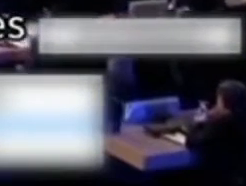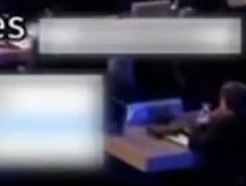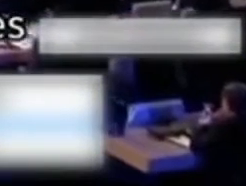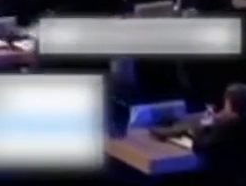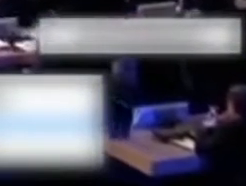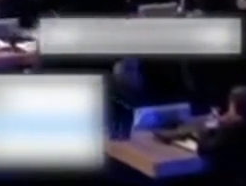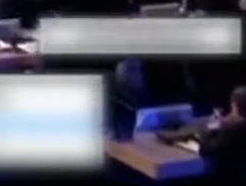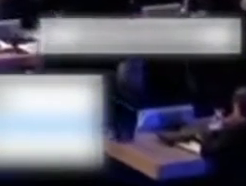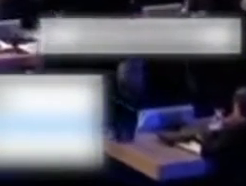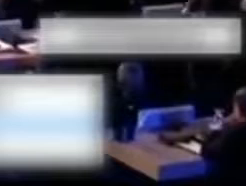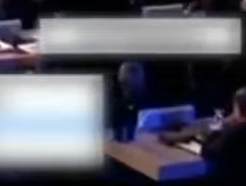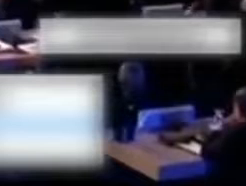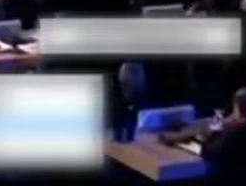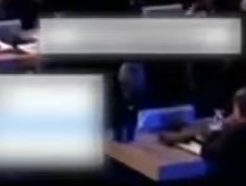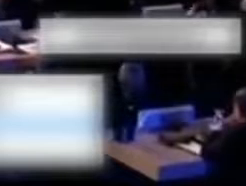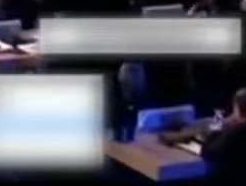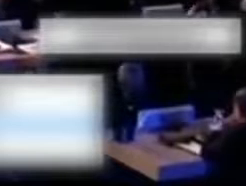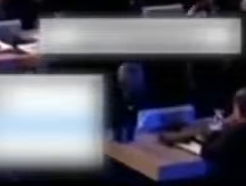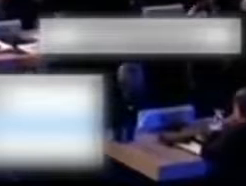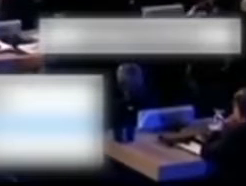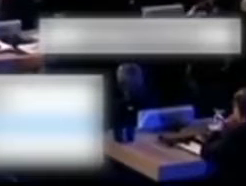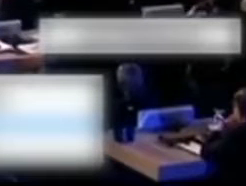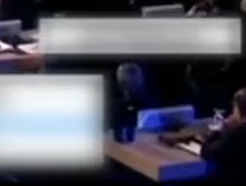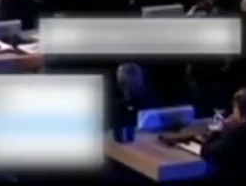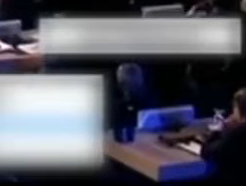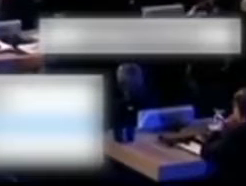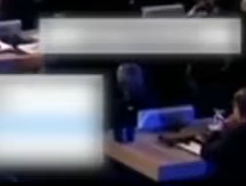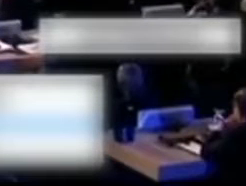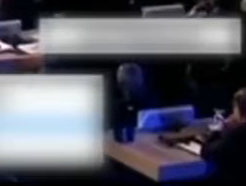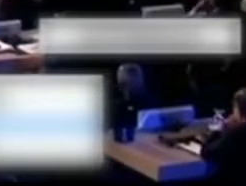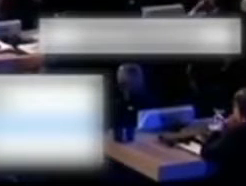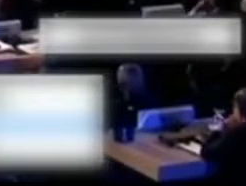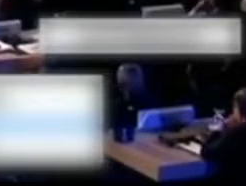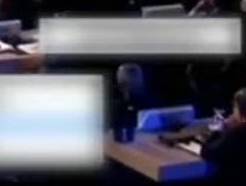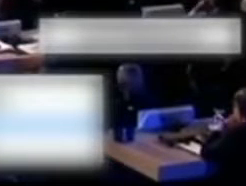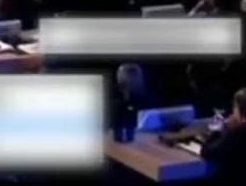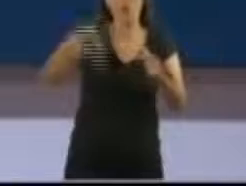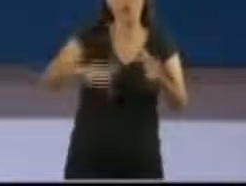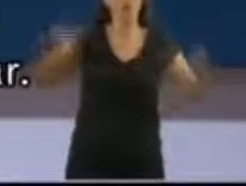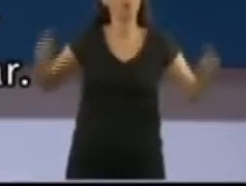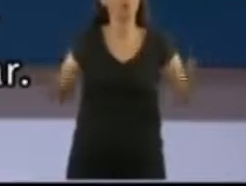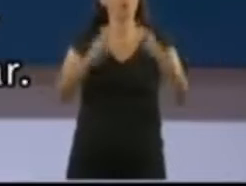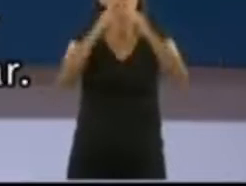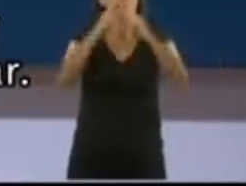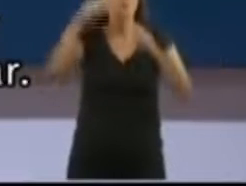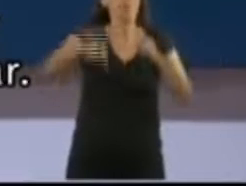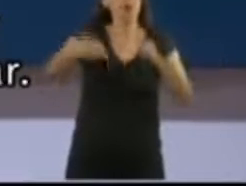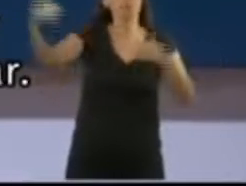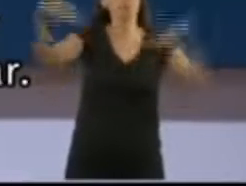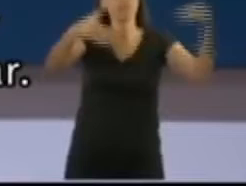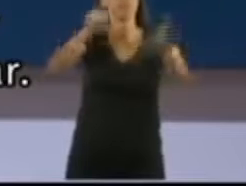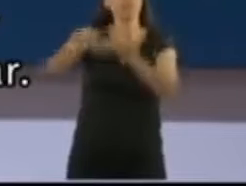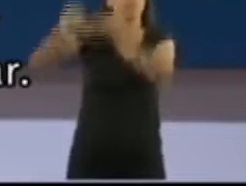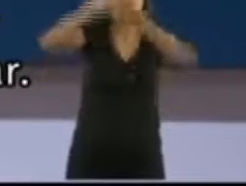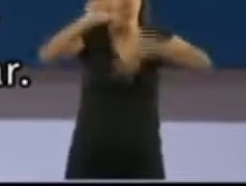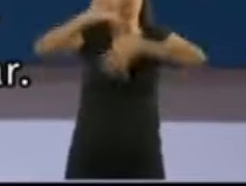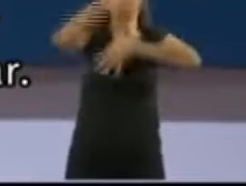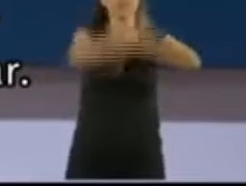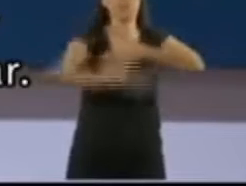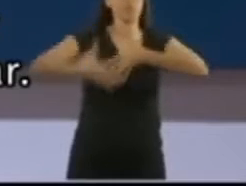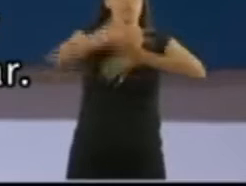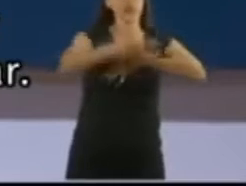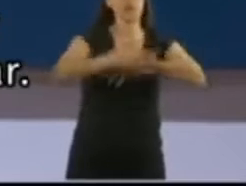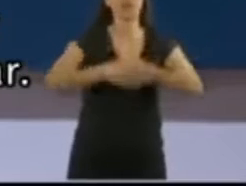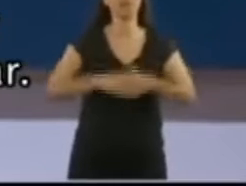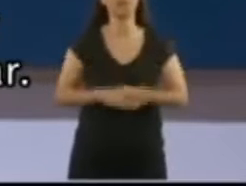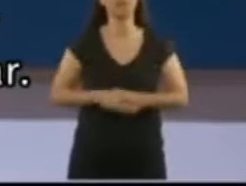here, and the power of the summit diminished by their absence. Lamento que no hayamos podido